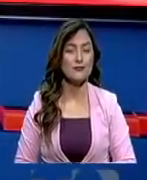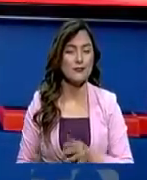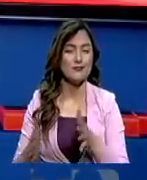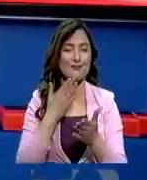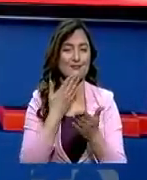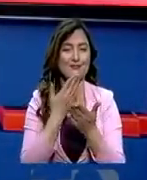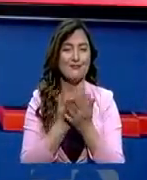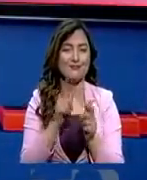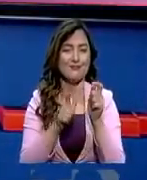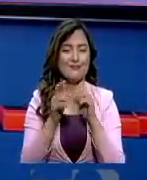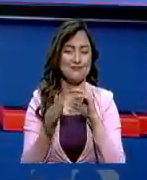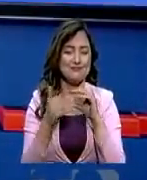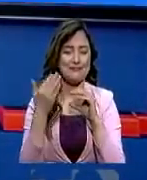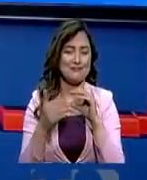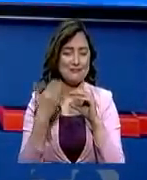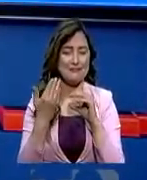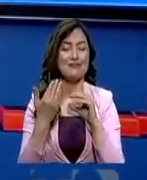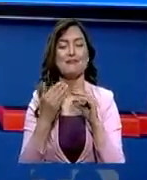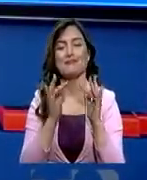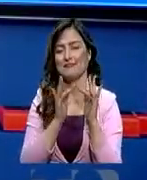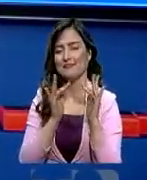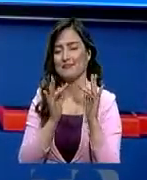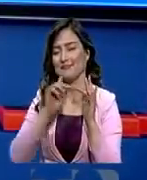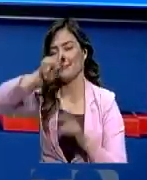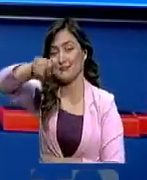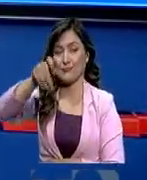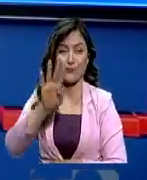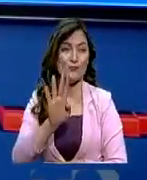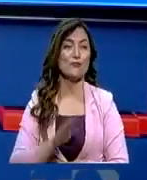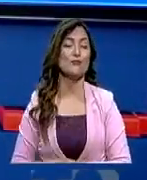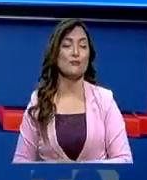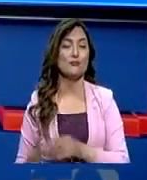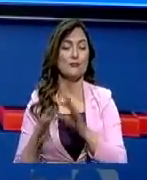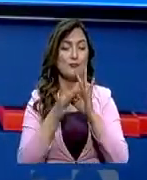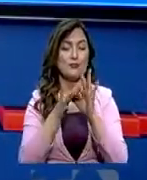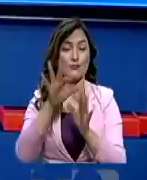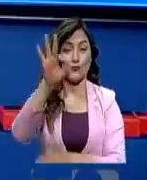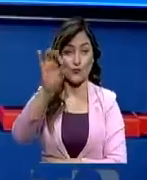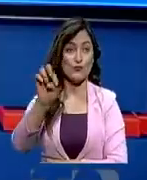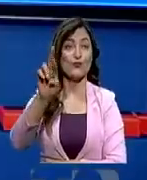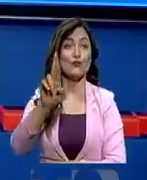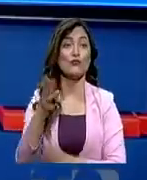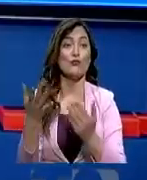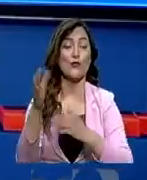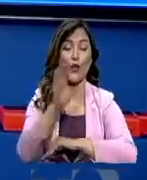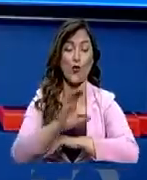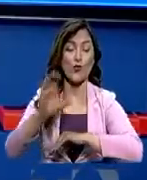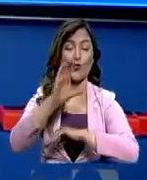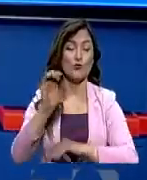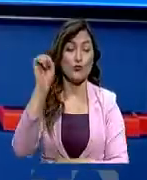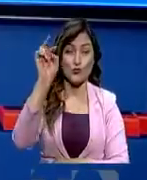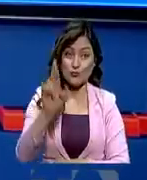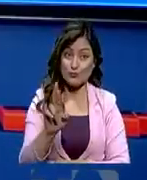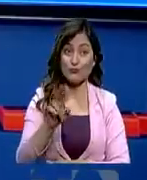Gracias a todos los vecinos que se comunican con nosotros. Ahora les cuento que nuestra compañera Fernanda Ceballos está en Conocoto, al suroriente de